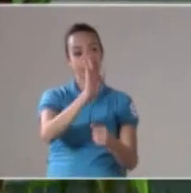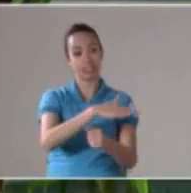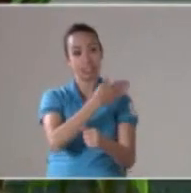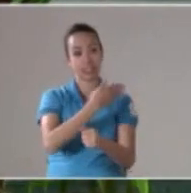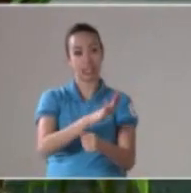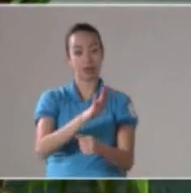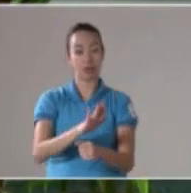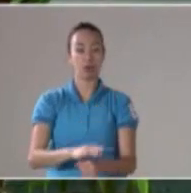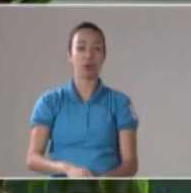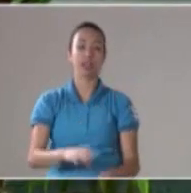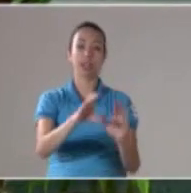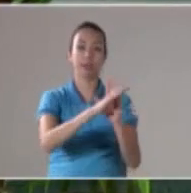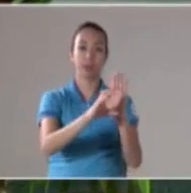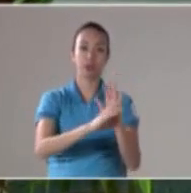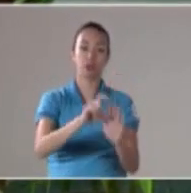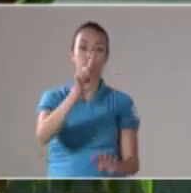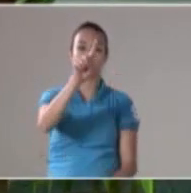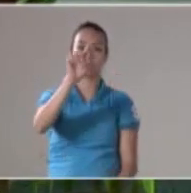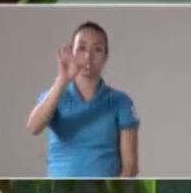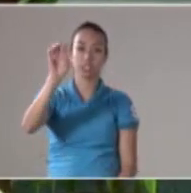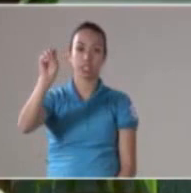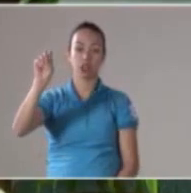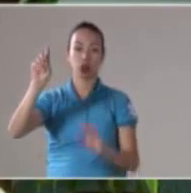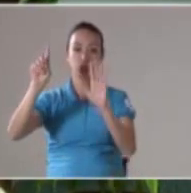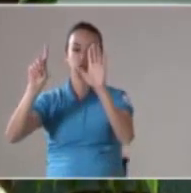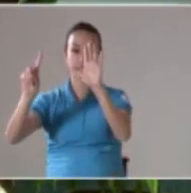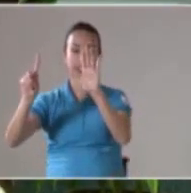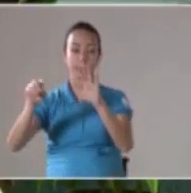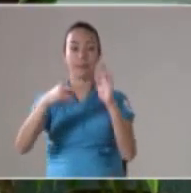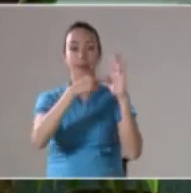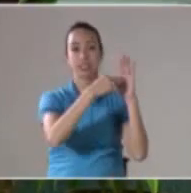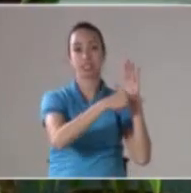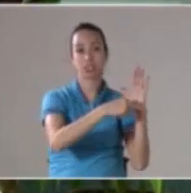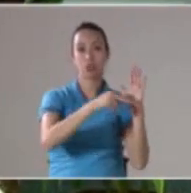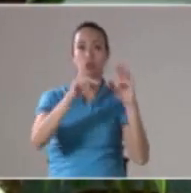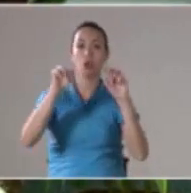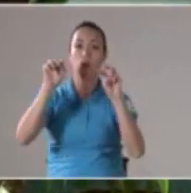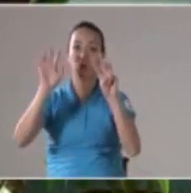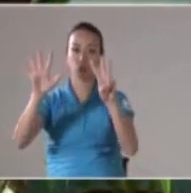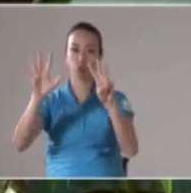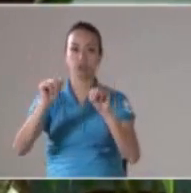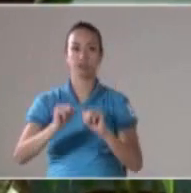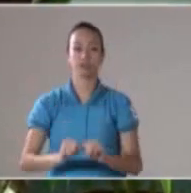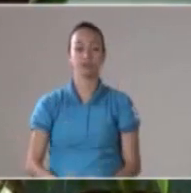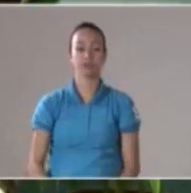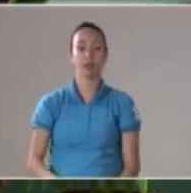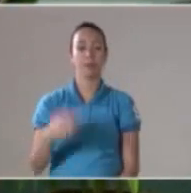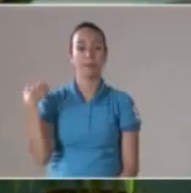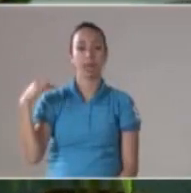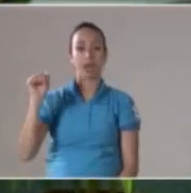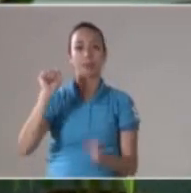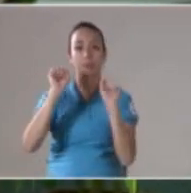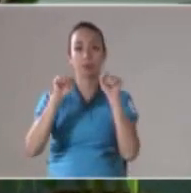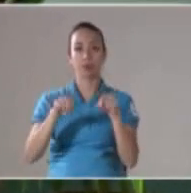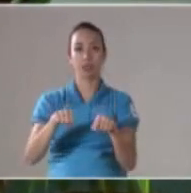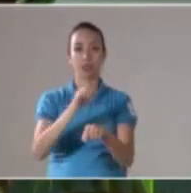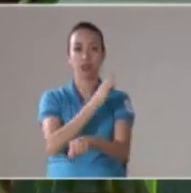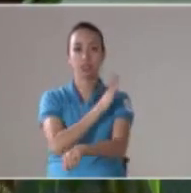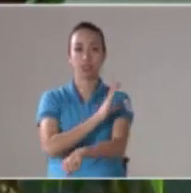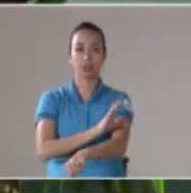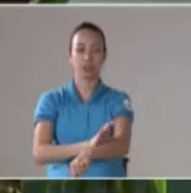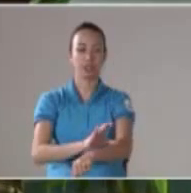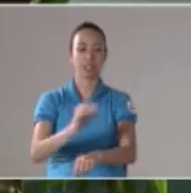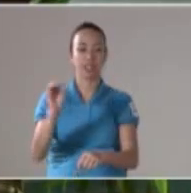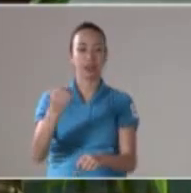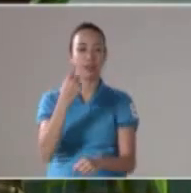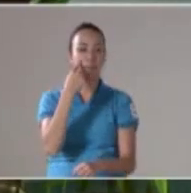106:8, siempre en la Biblia de las Américas, por favor. Y para poder continuar, alguien que busque aquí en este